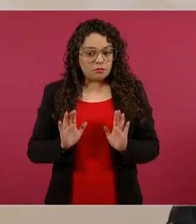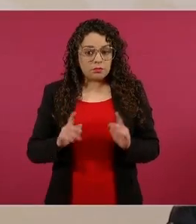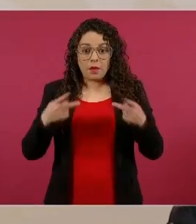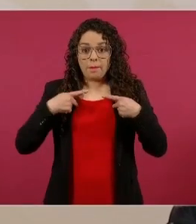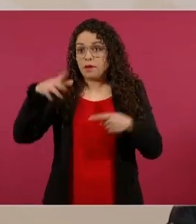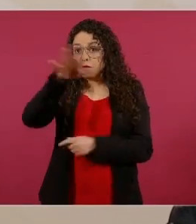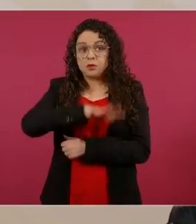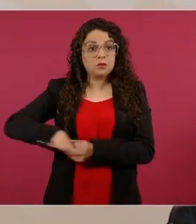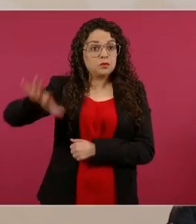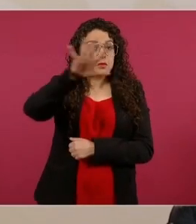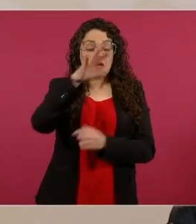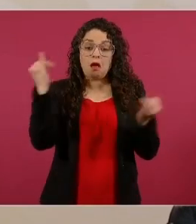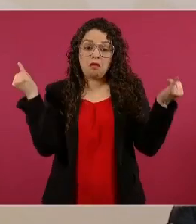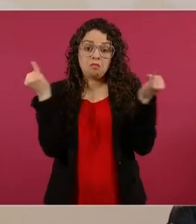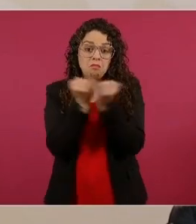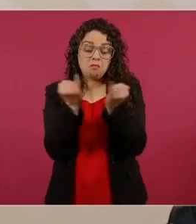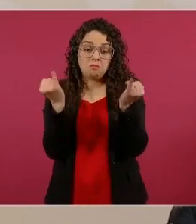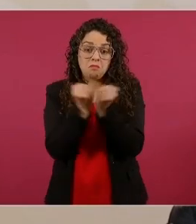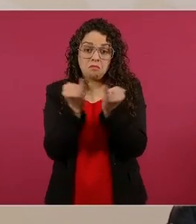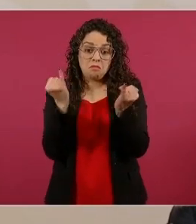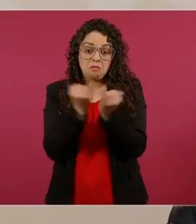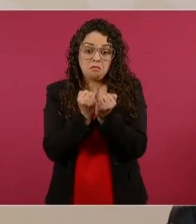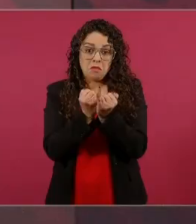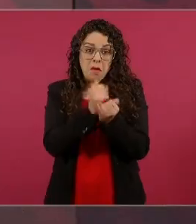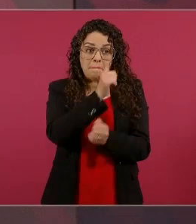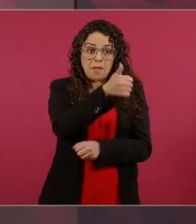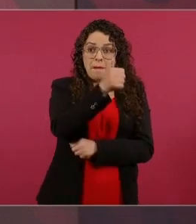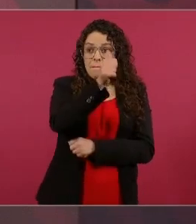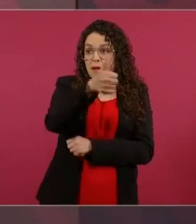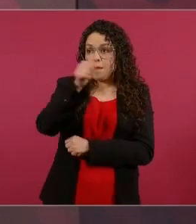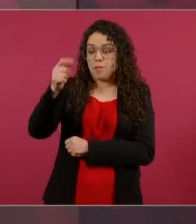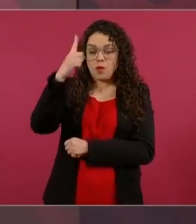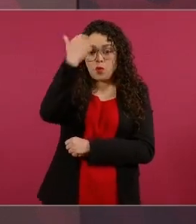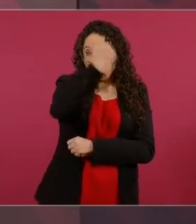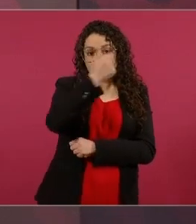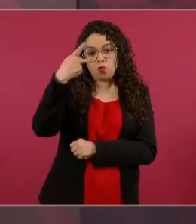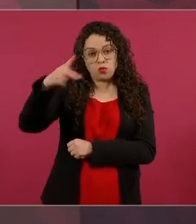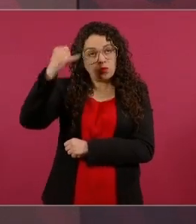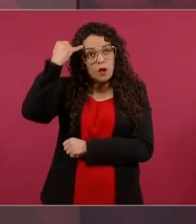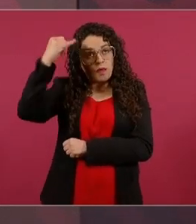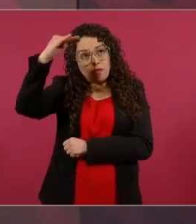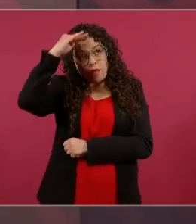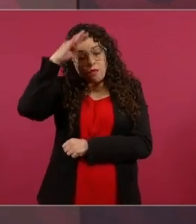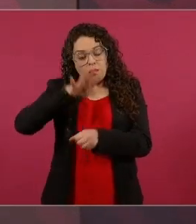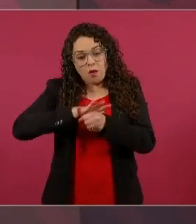ciudadanos también cada quien este tiene su propio